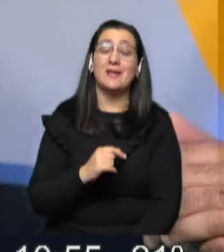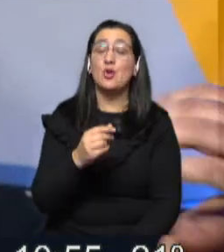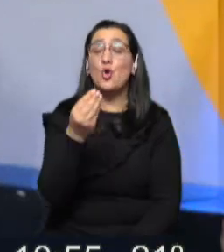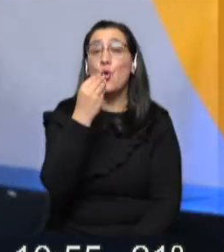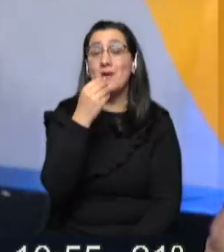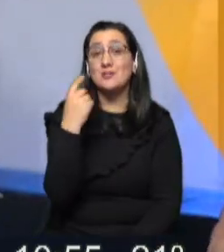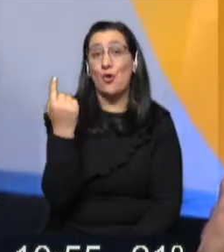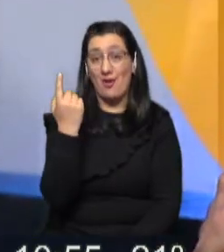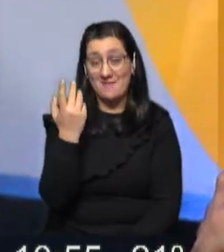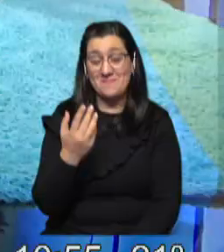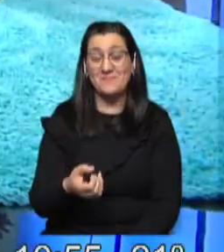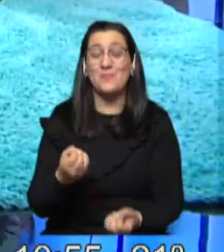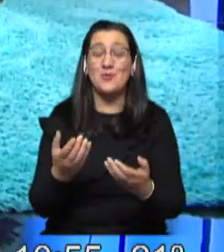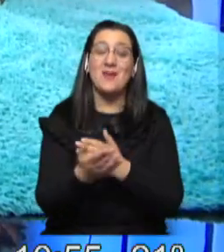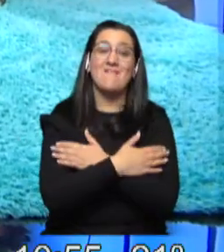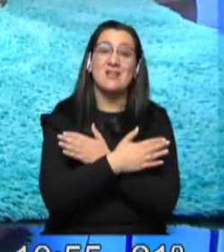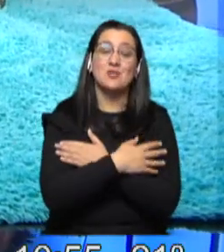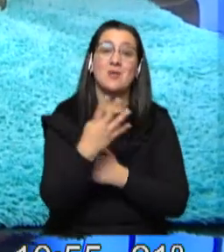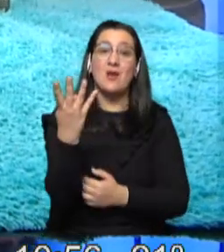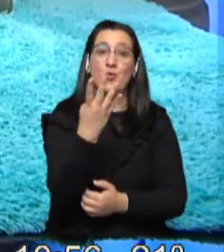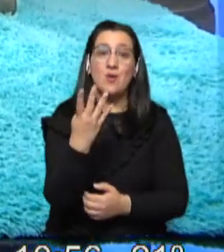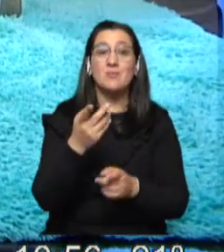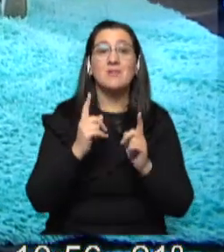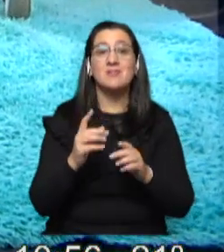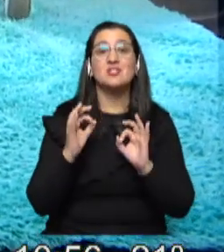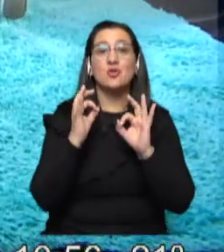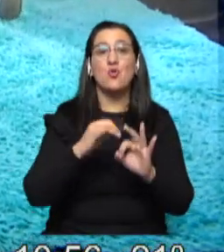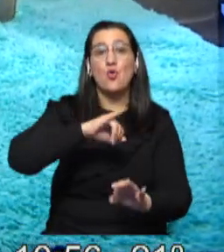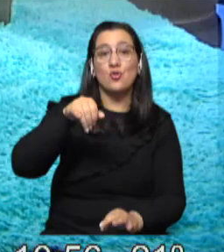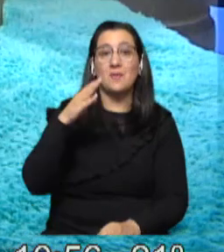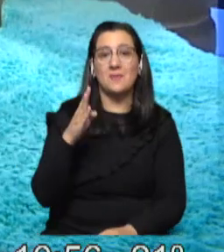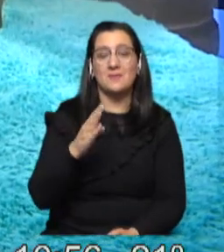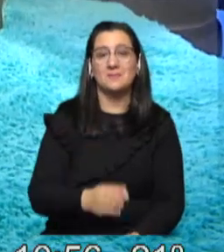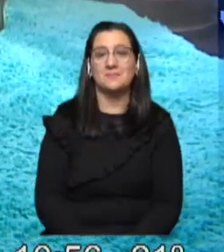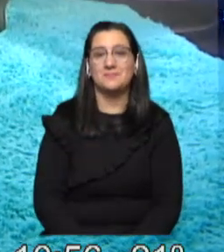Pero bueno, bienvenidos. Ahora sí, aplauso para los cuatro, porque también vino JP.